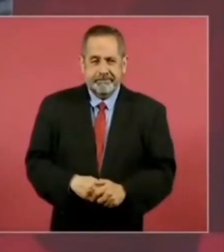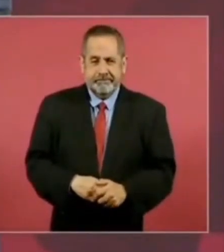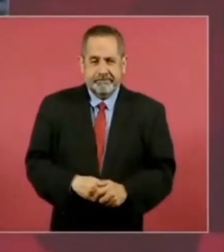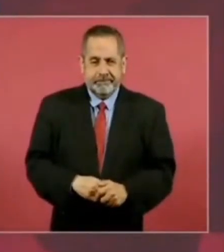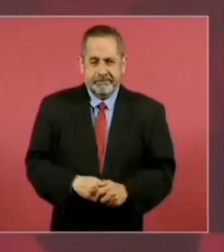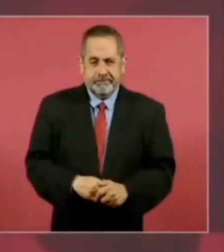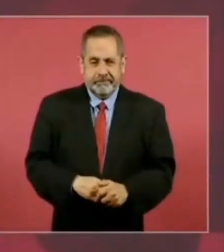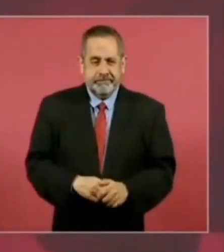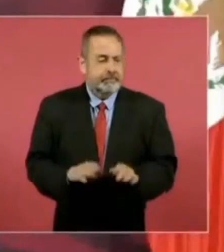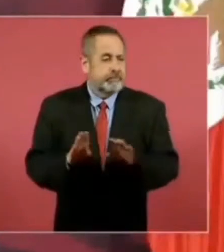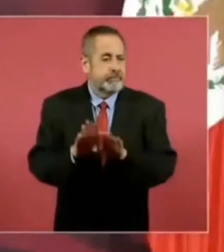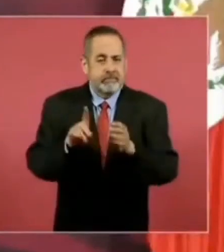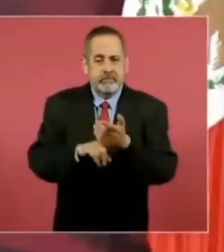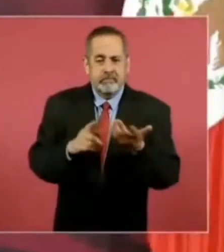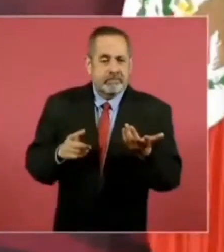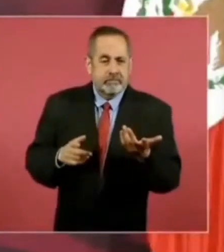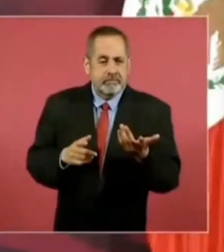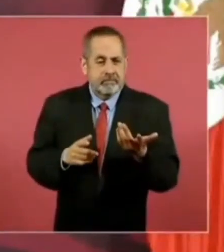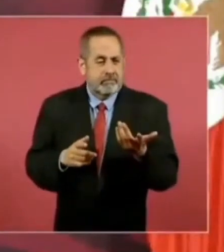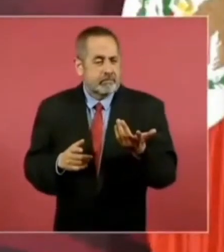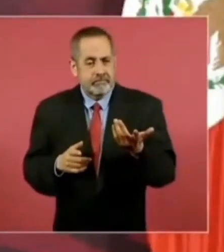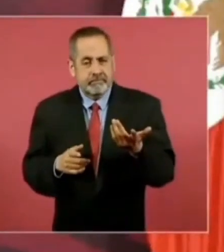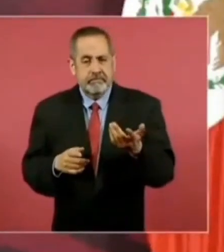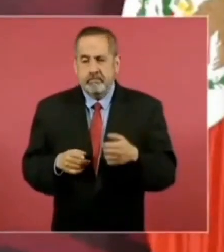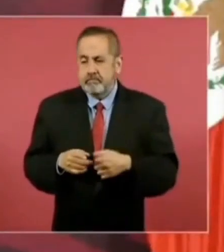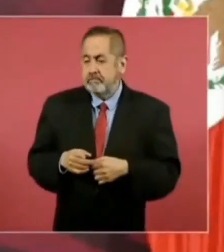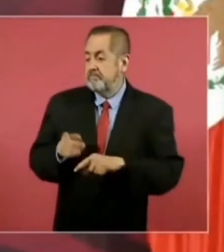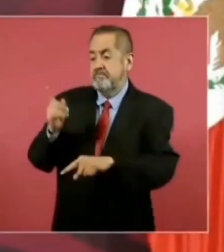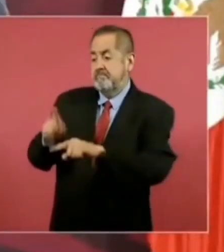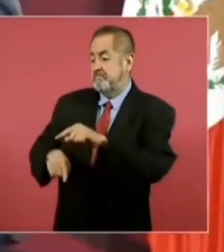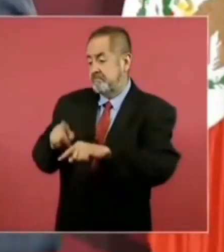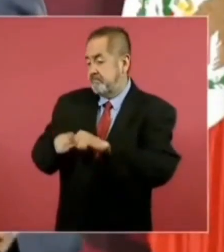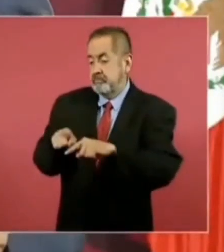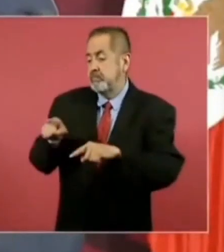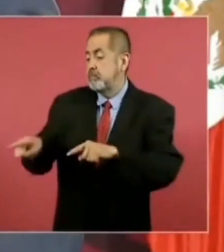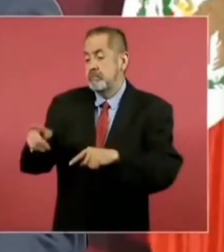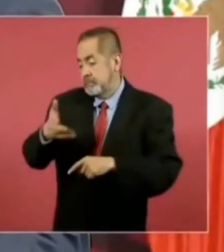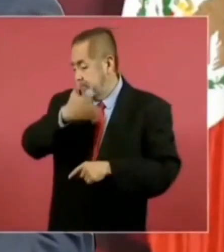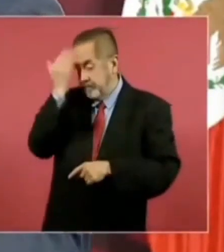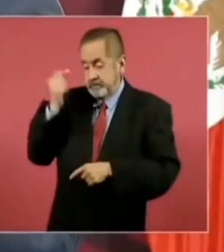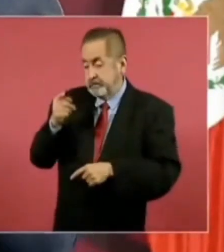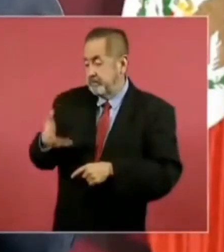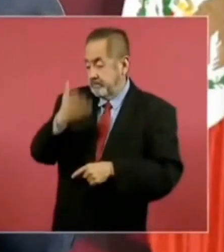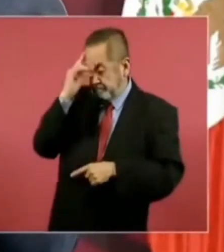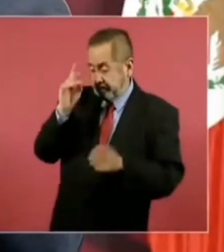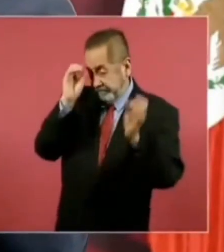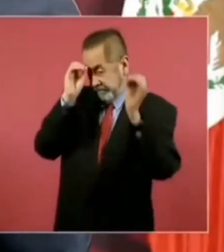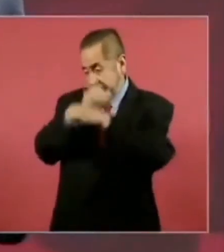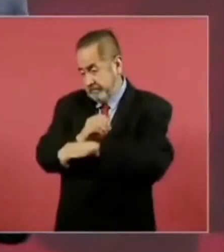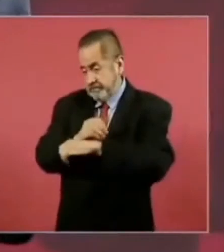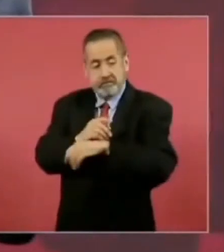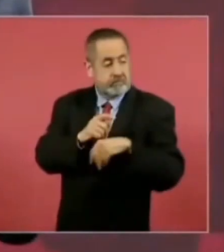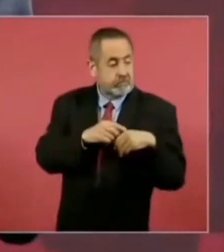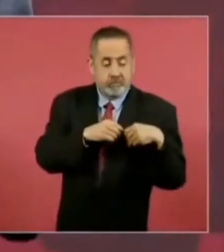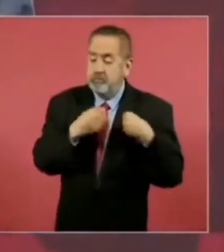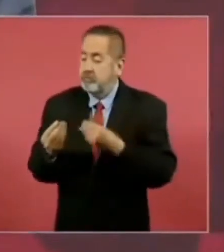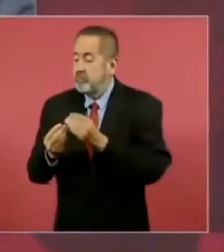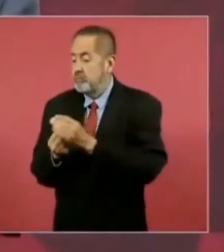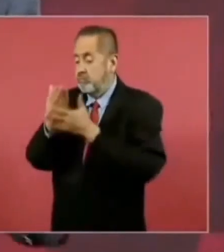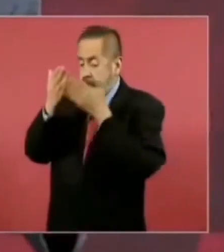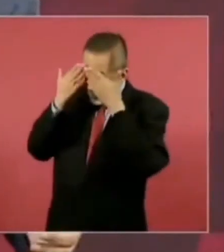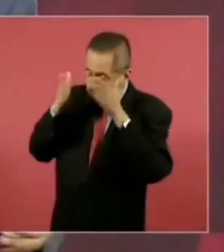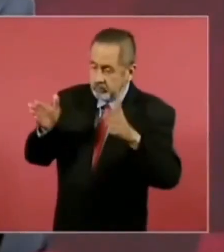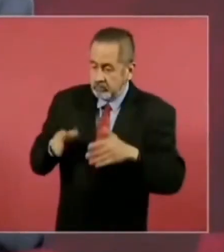¿cómo se justifica eso? Pues hablando de que vienen a civilizarnos, porque nosotros